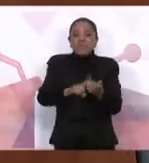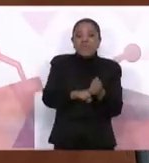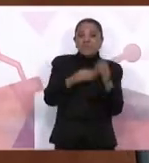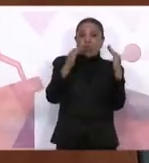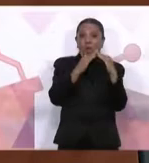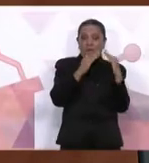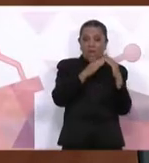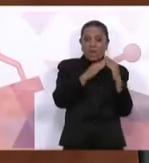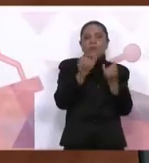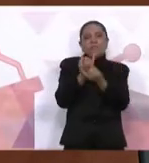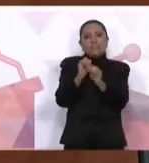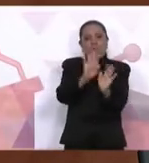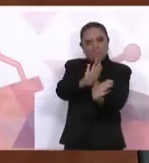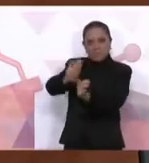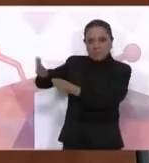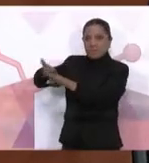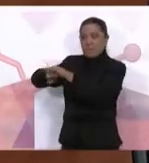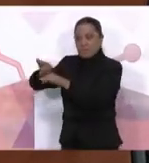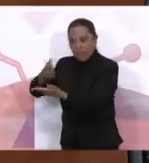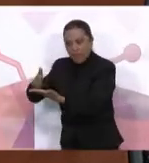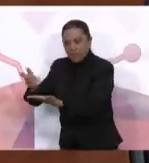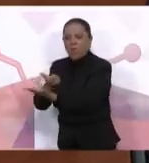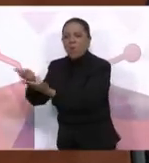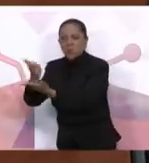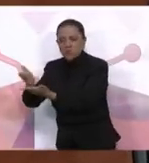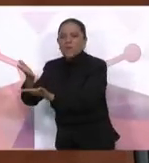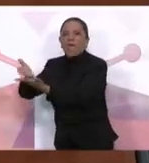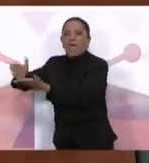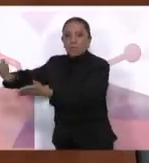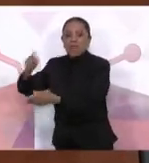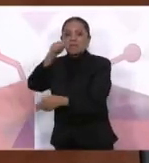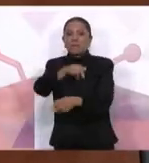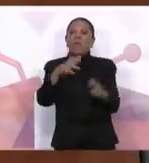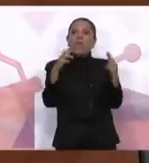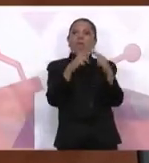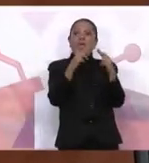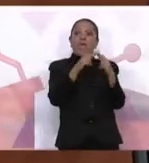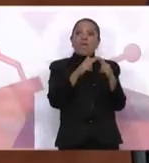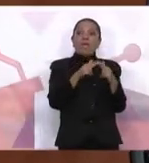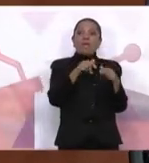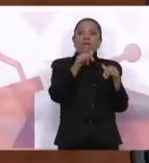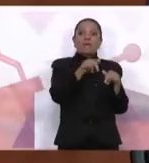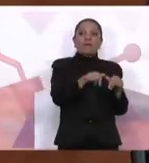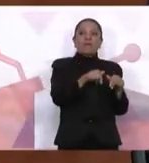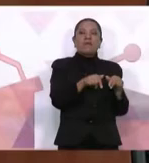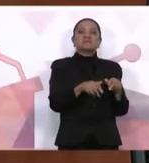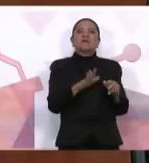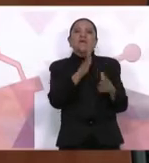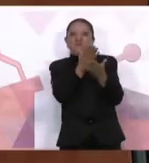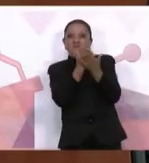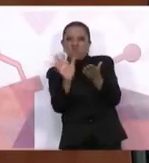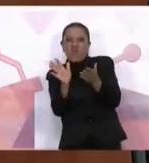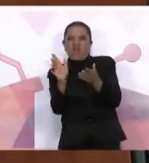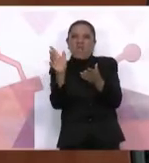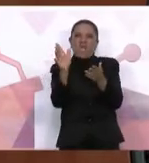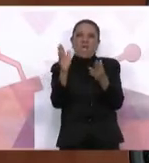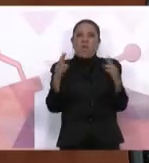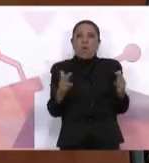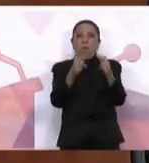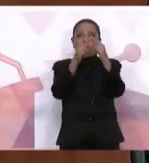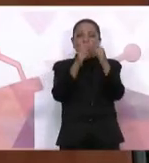tenga asalariado en un en un espacio fuera del hogar debe ser reconocido pero no solamente